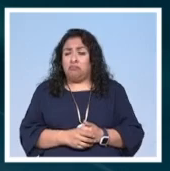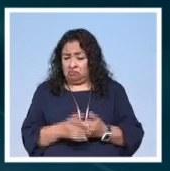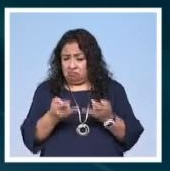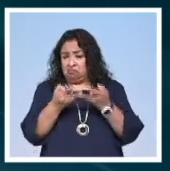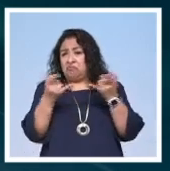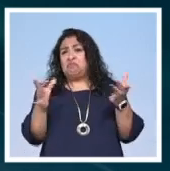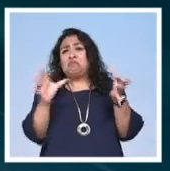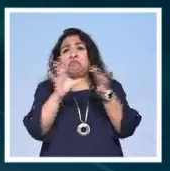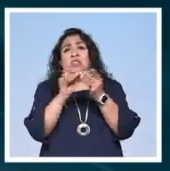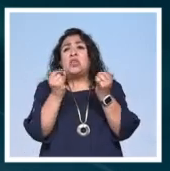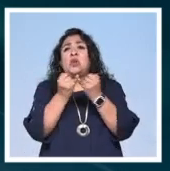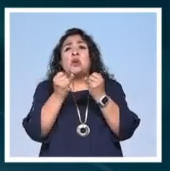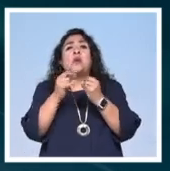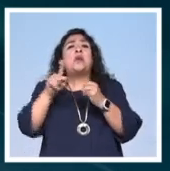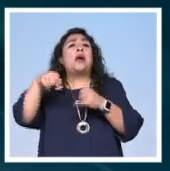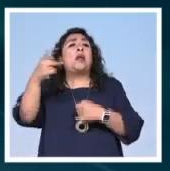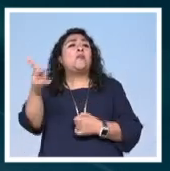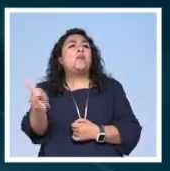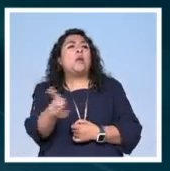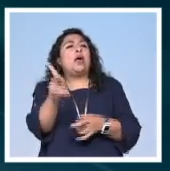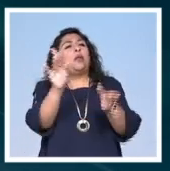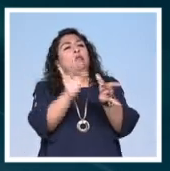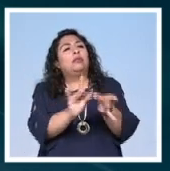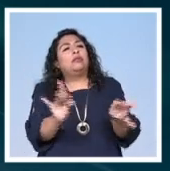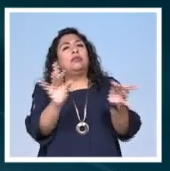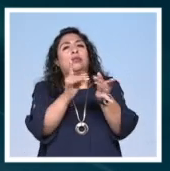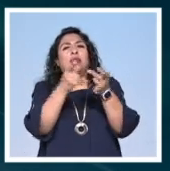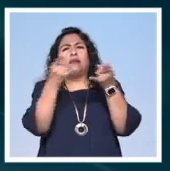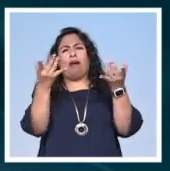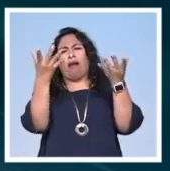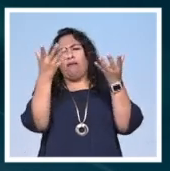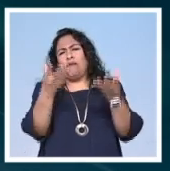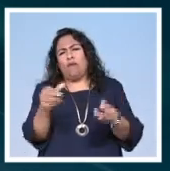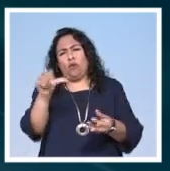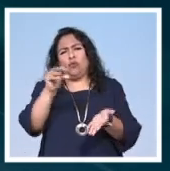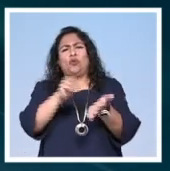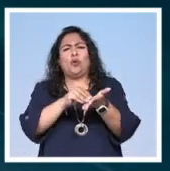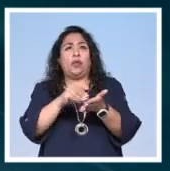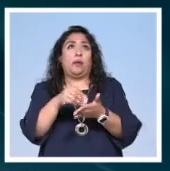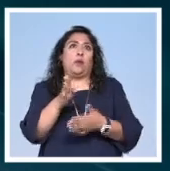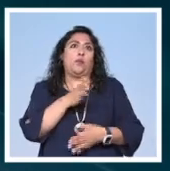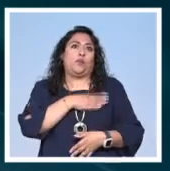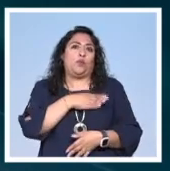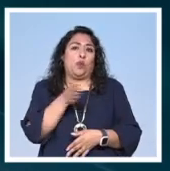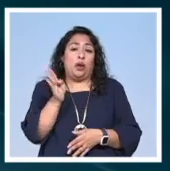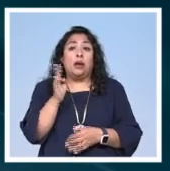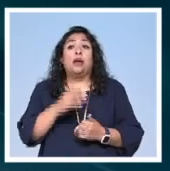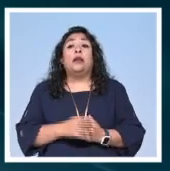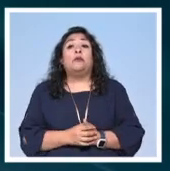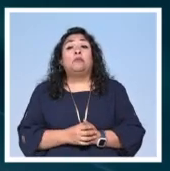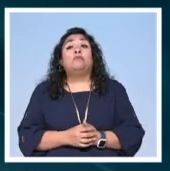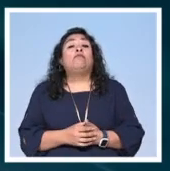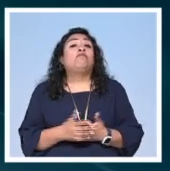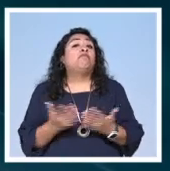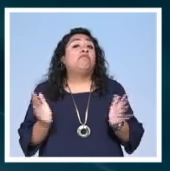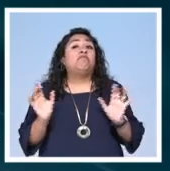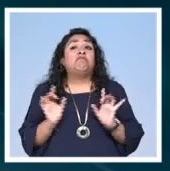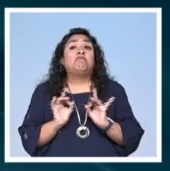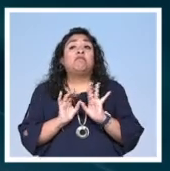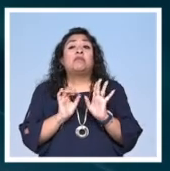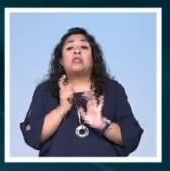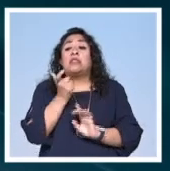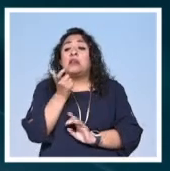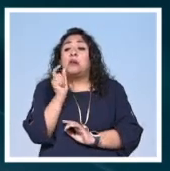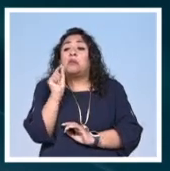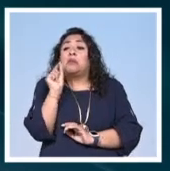historias Como esos contadores de pueblo que que abundan todavía afortunadamente y que alguien les da una moneda para